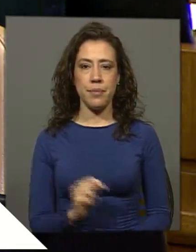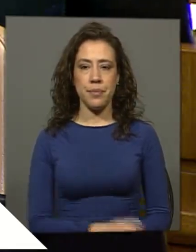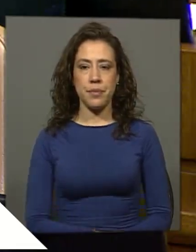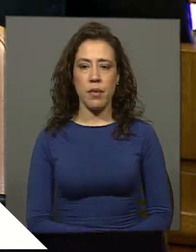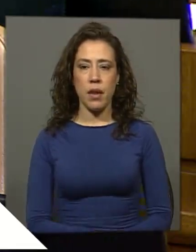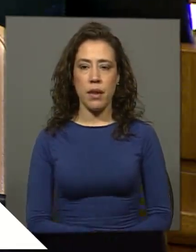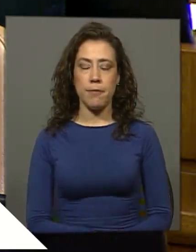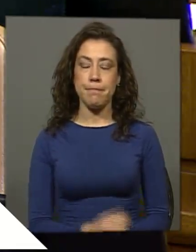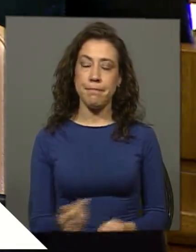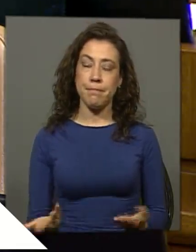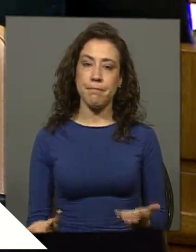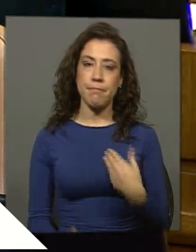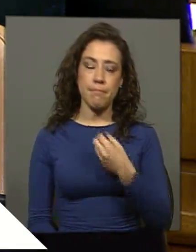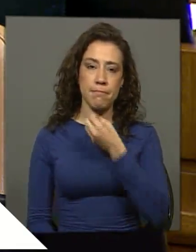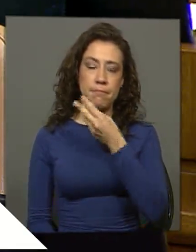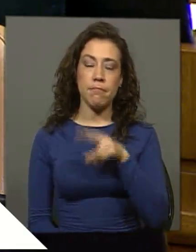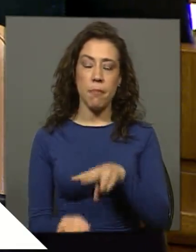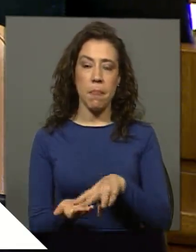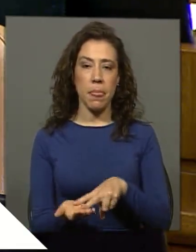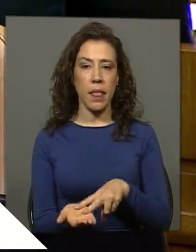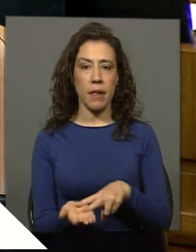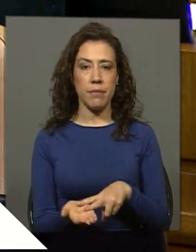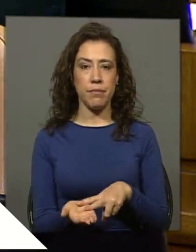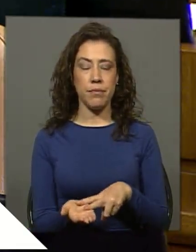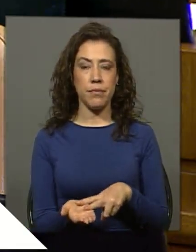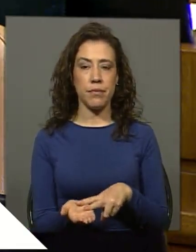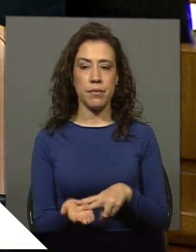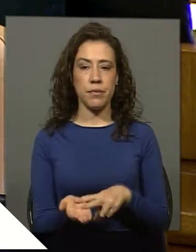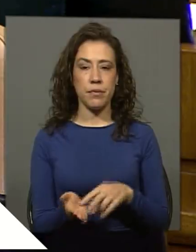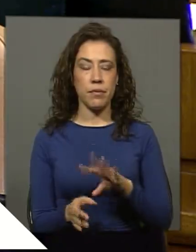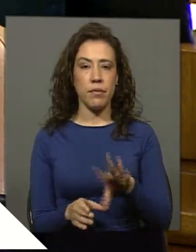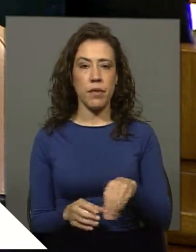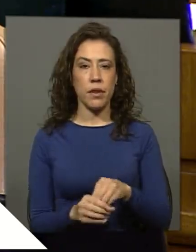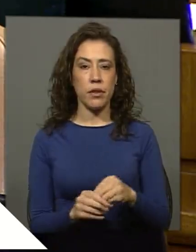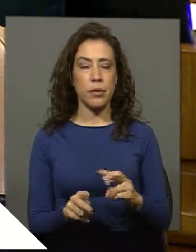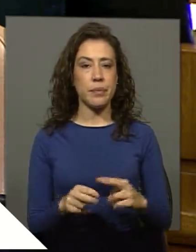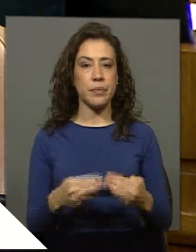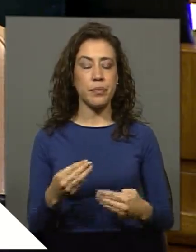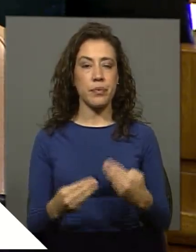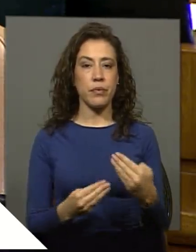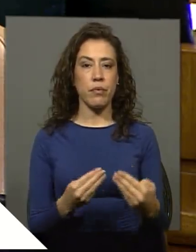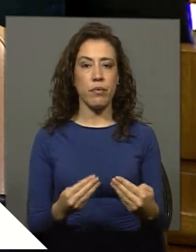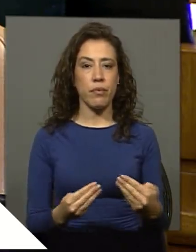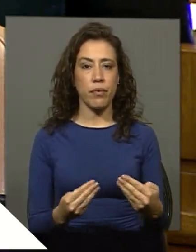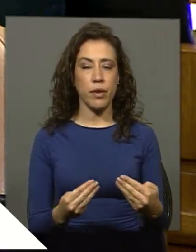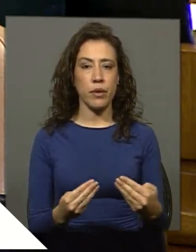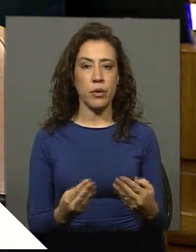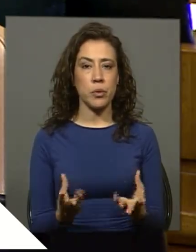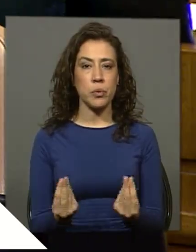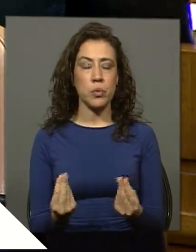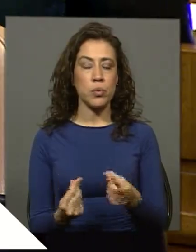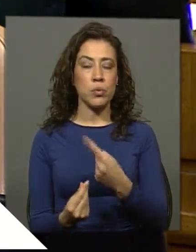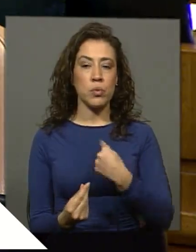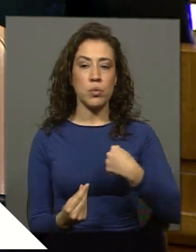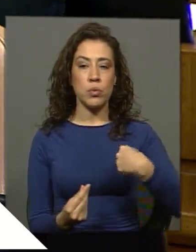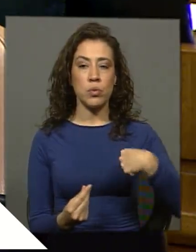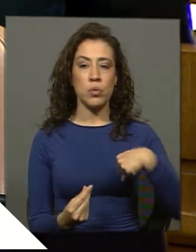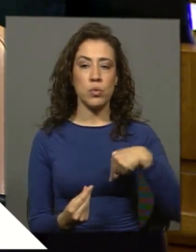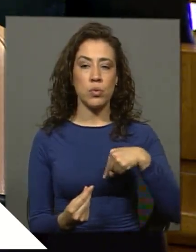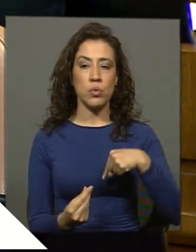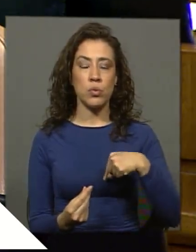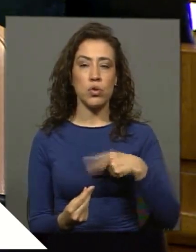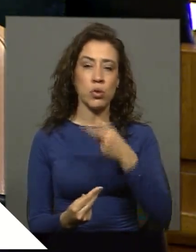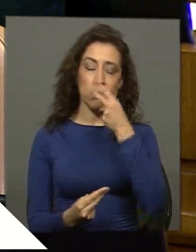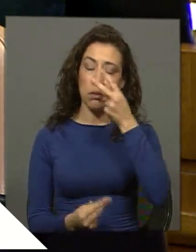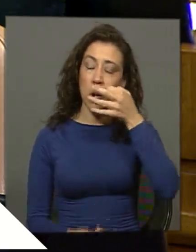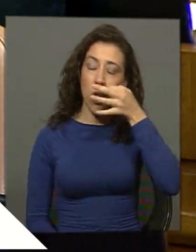y bueno decir que efectivamente esto ha sido parte de un proceso que varios hemos seguido y